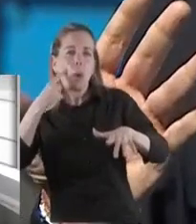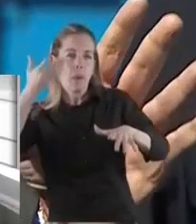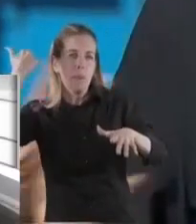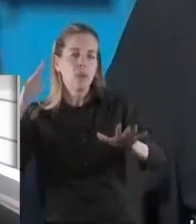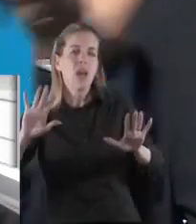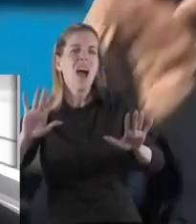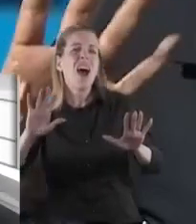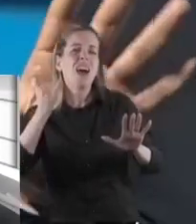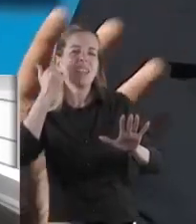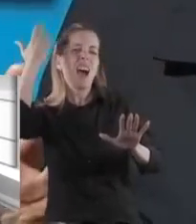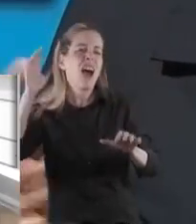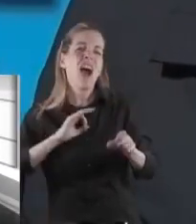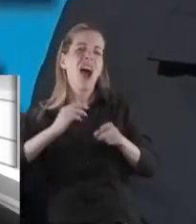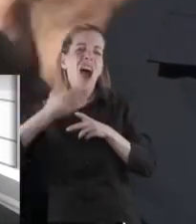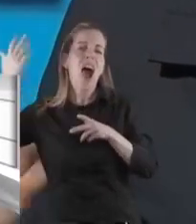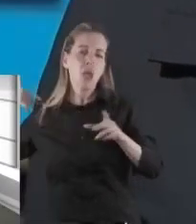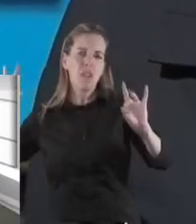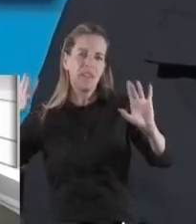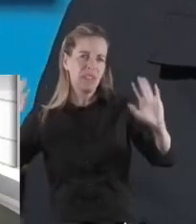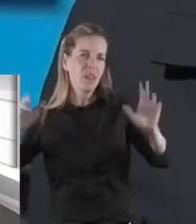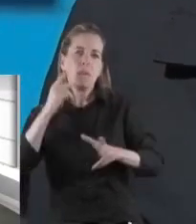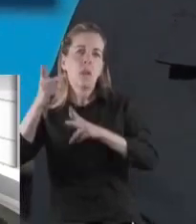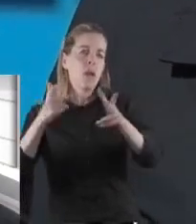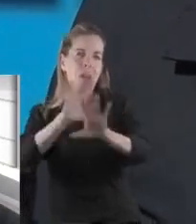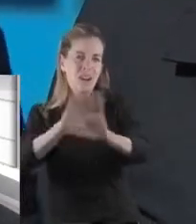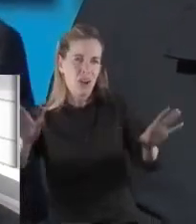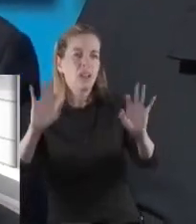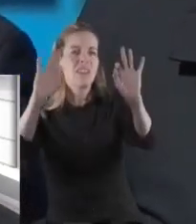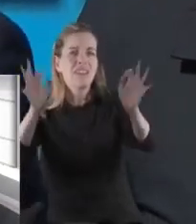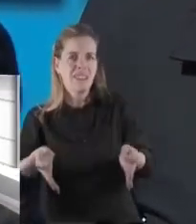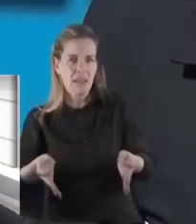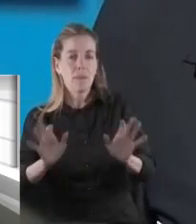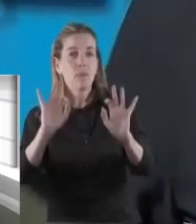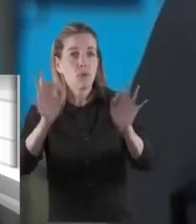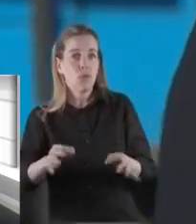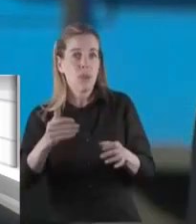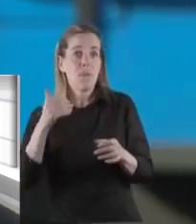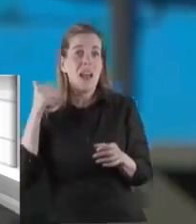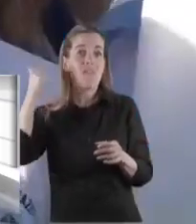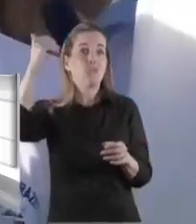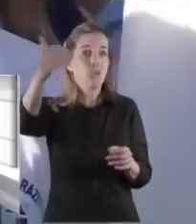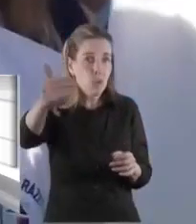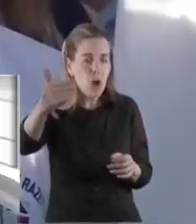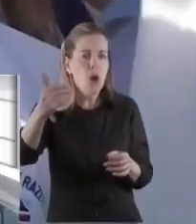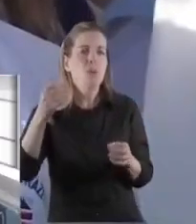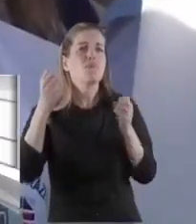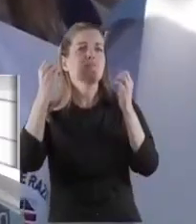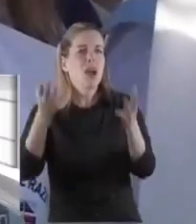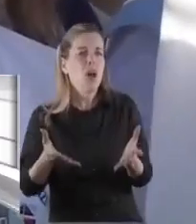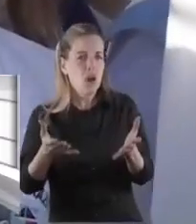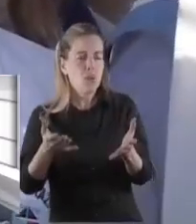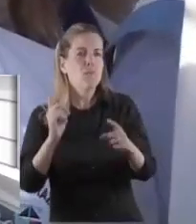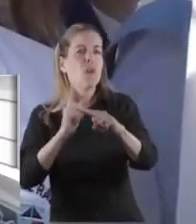difíciles no quiere rememorar los todos los sabemos pero yo sé que por delante tenemos un futuro promisorio